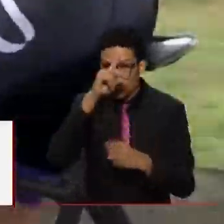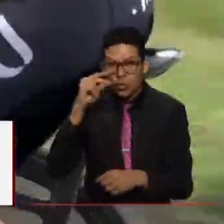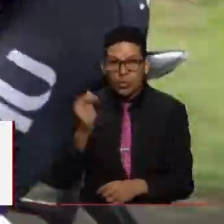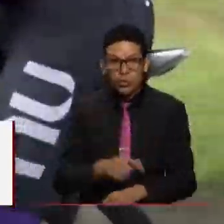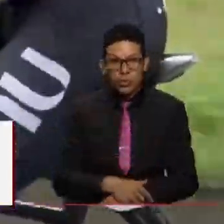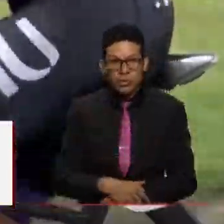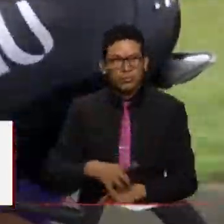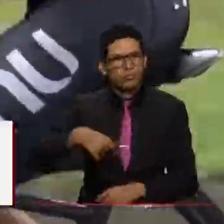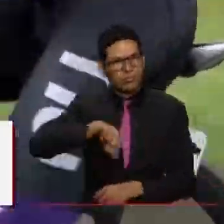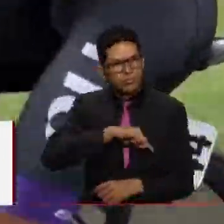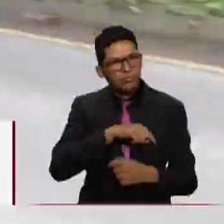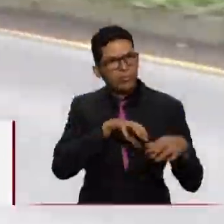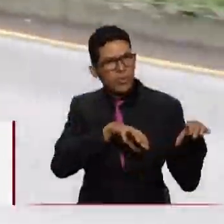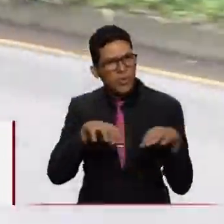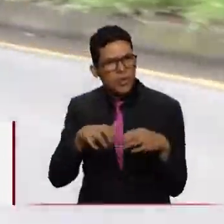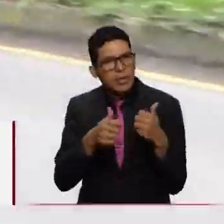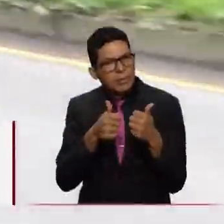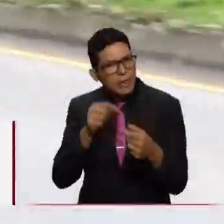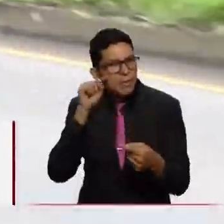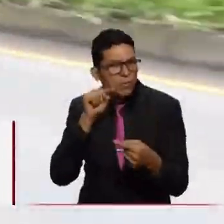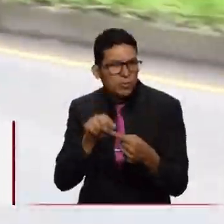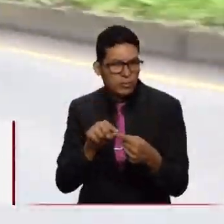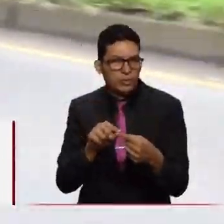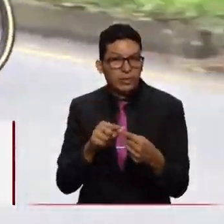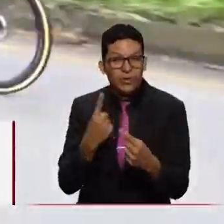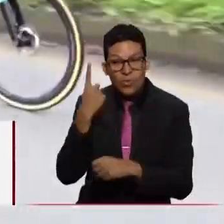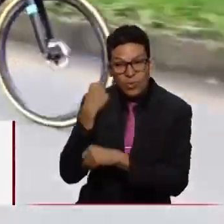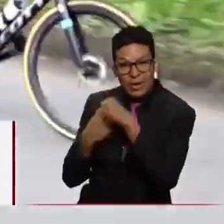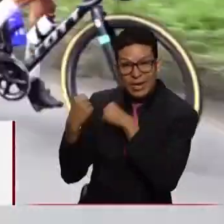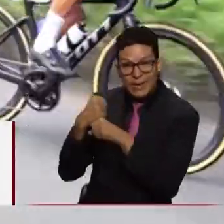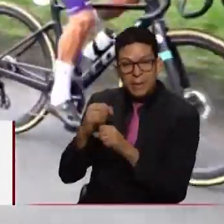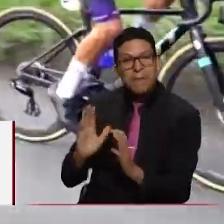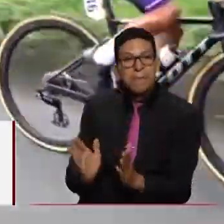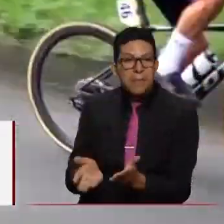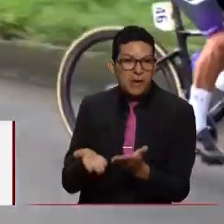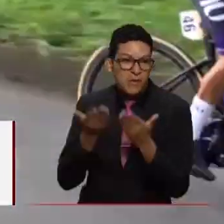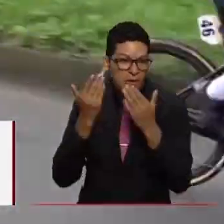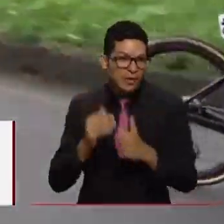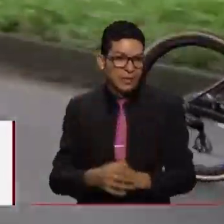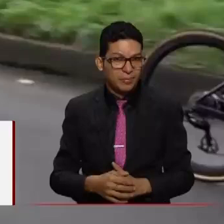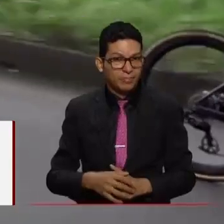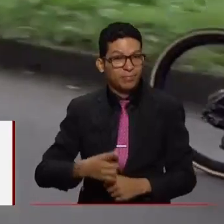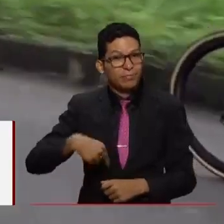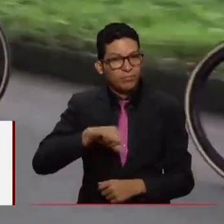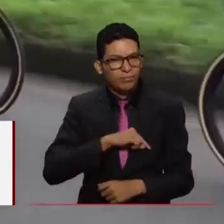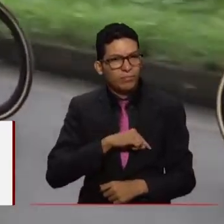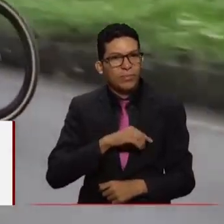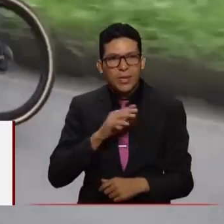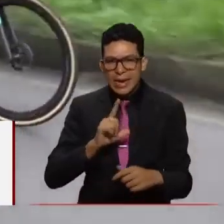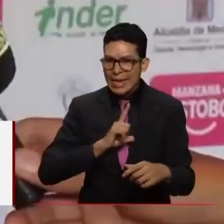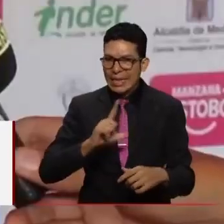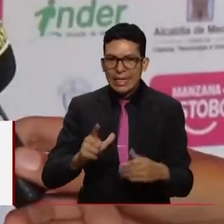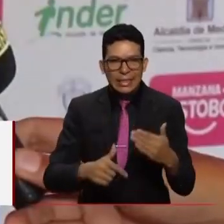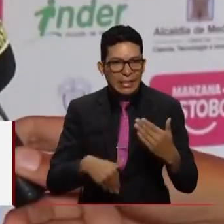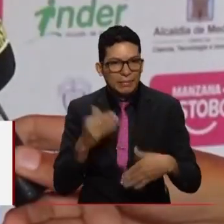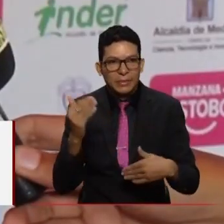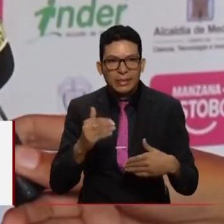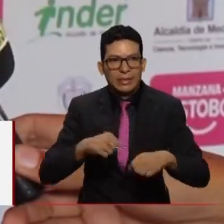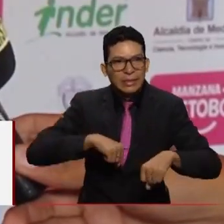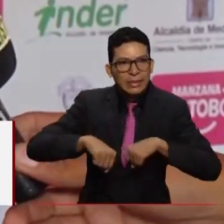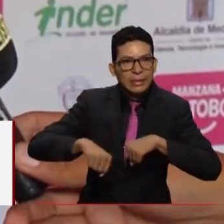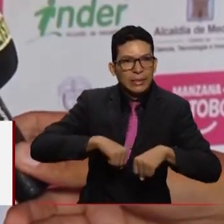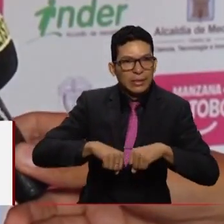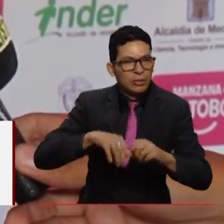hacerlo bien, de mejorar lo que se hizo el año pasado. Sabemos que pues, estamos líderes desde el principio, pero